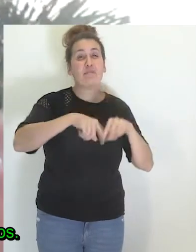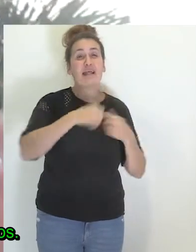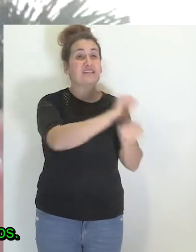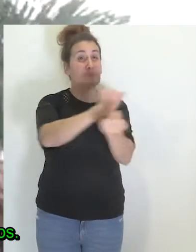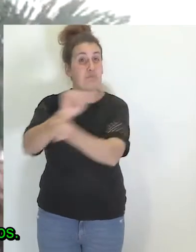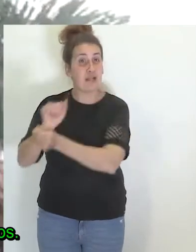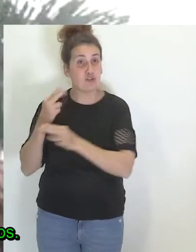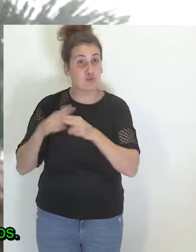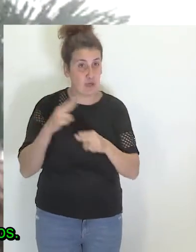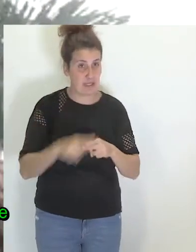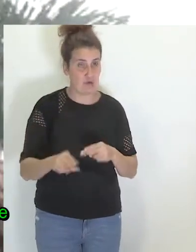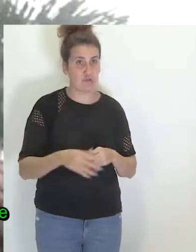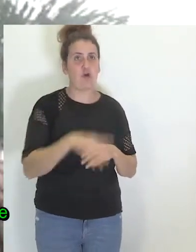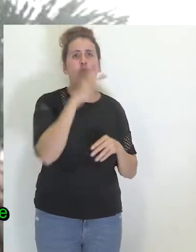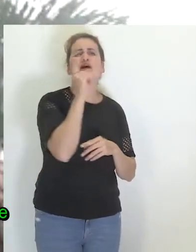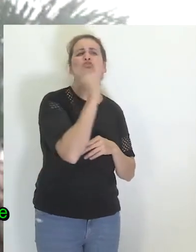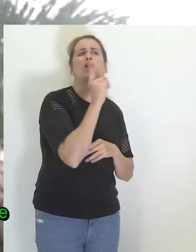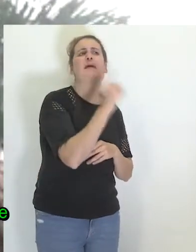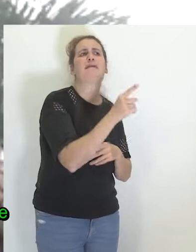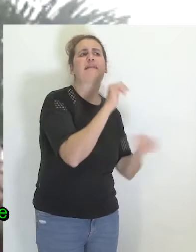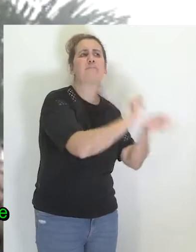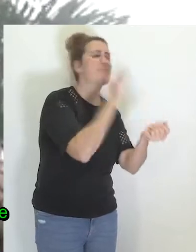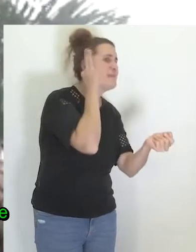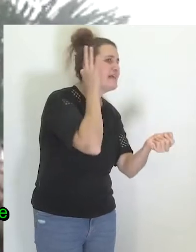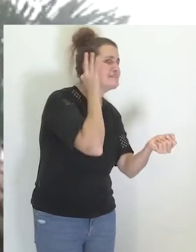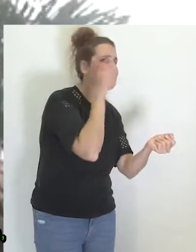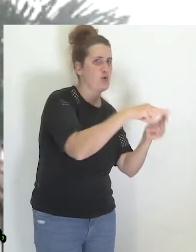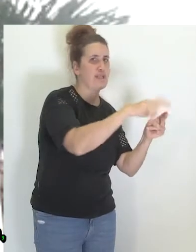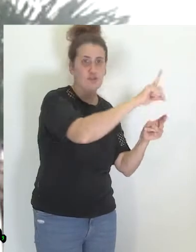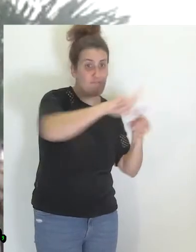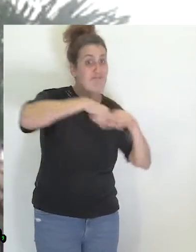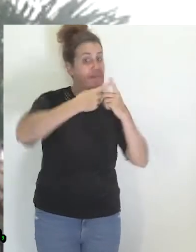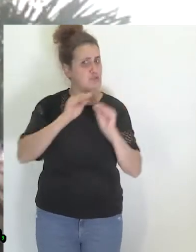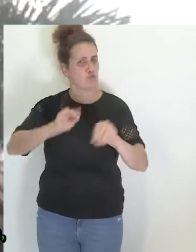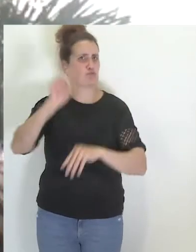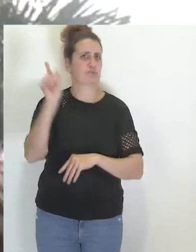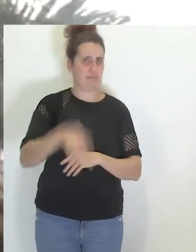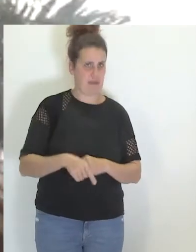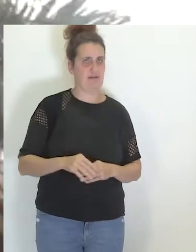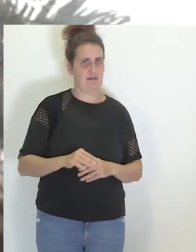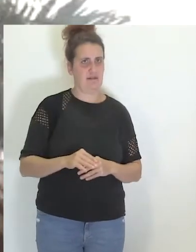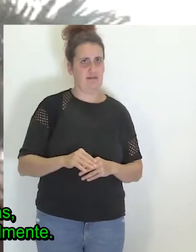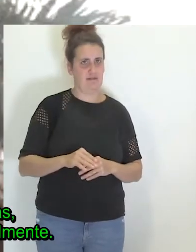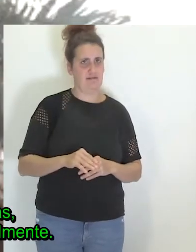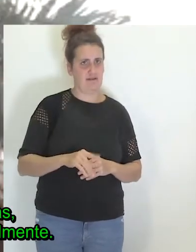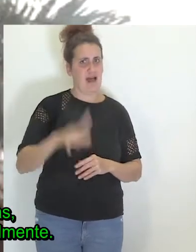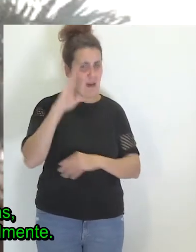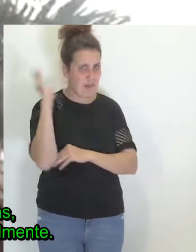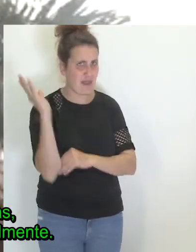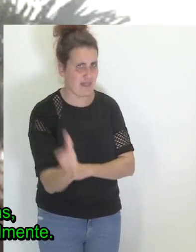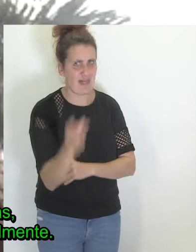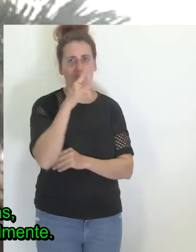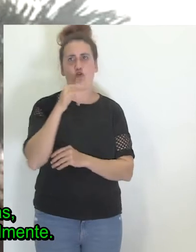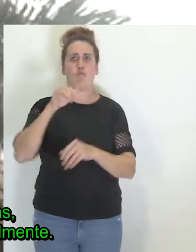de presos políticos, o sea, porque no solamente las presas políticas, sino sus familiares también amenazadas con